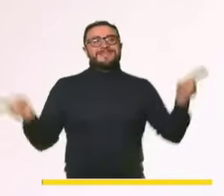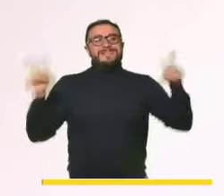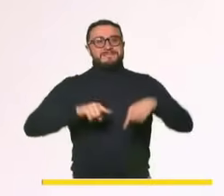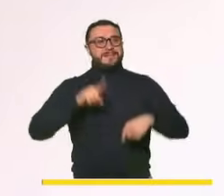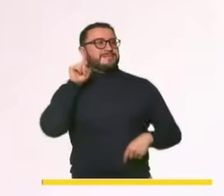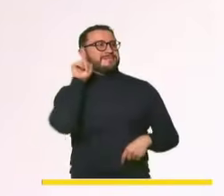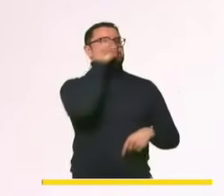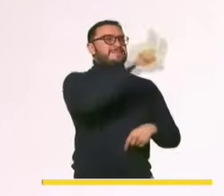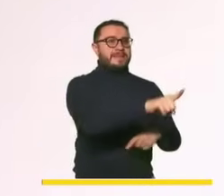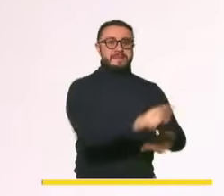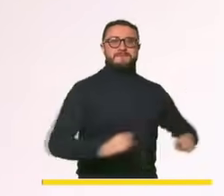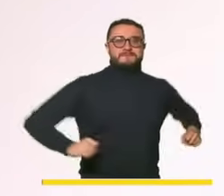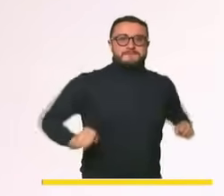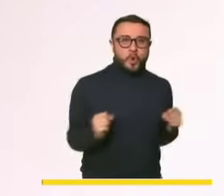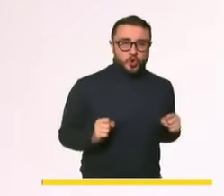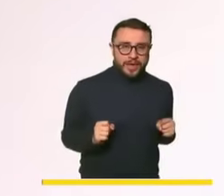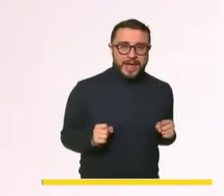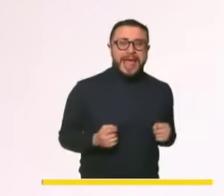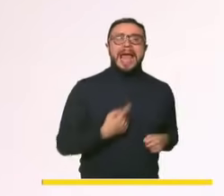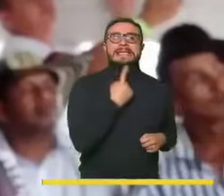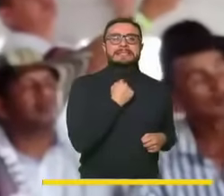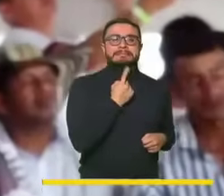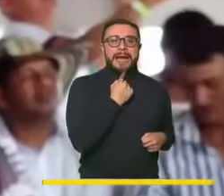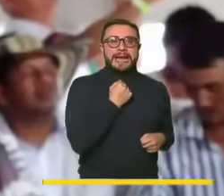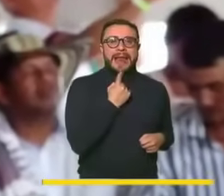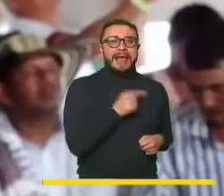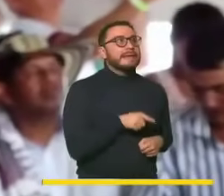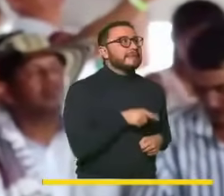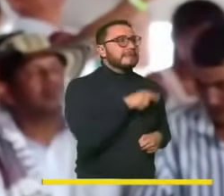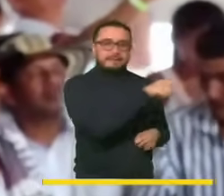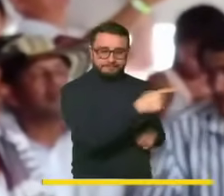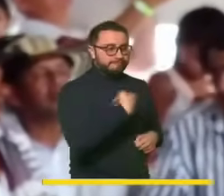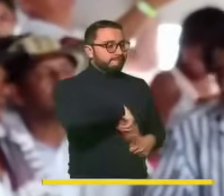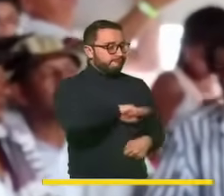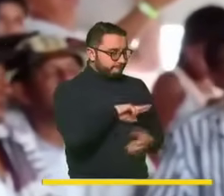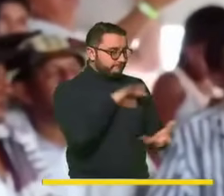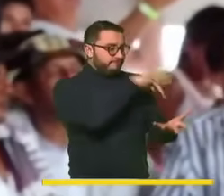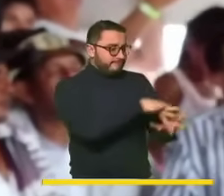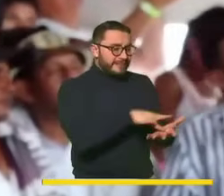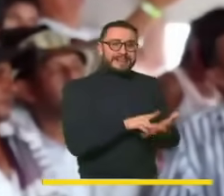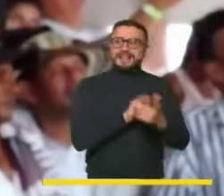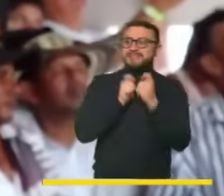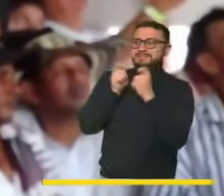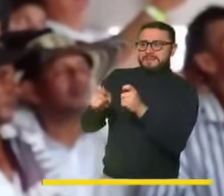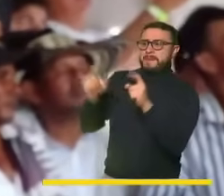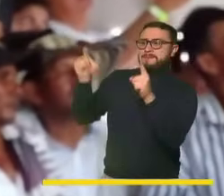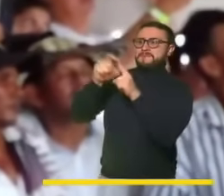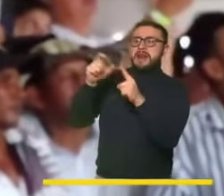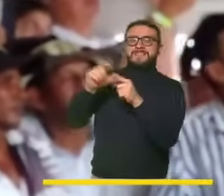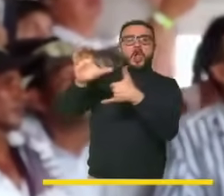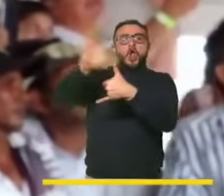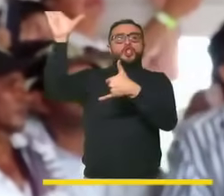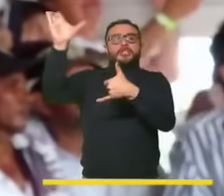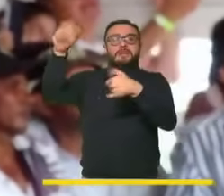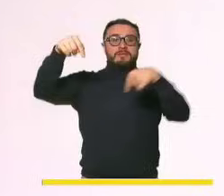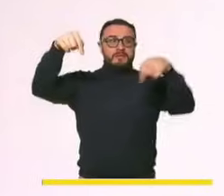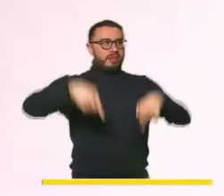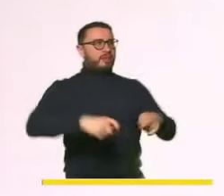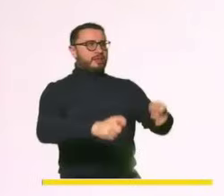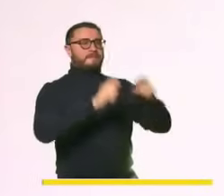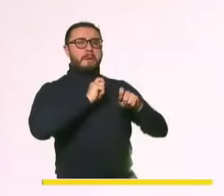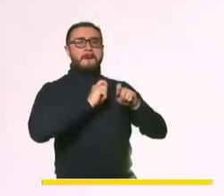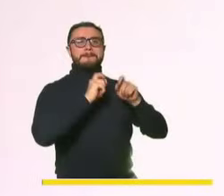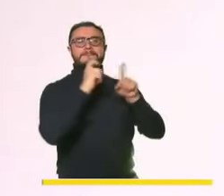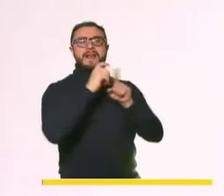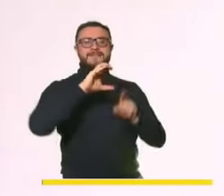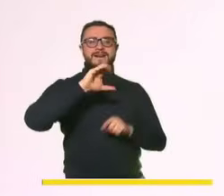Bogotá, en Zipaquirá. En Zipaquirá me decían costeño y aquí cachaco. Me